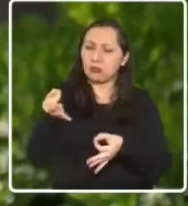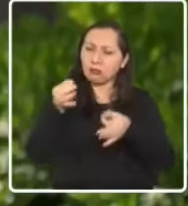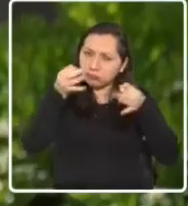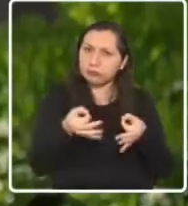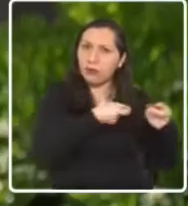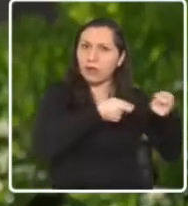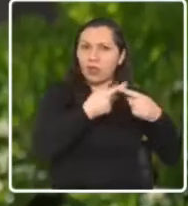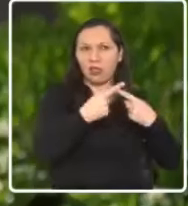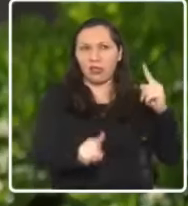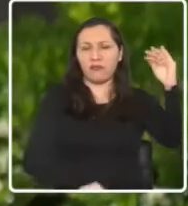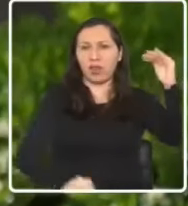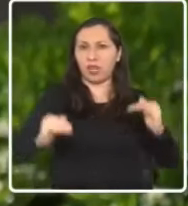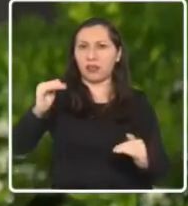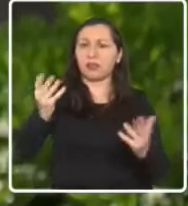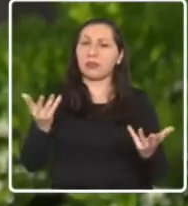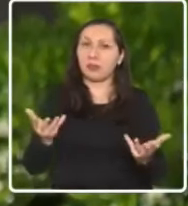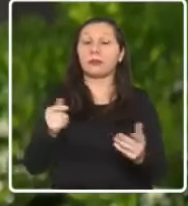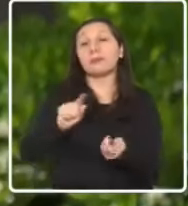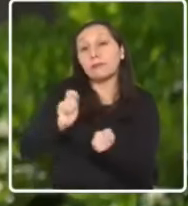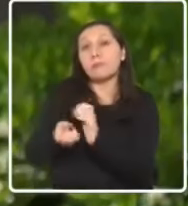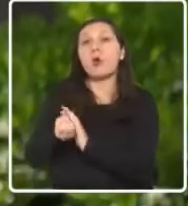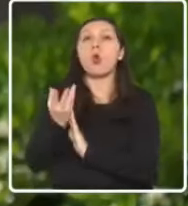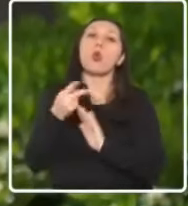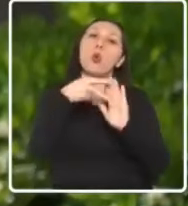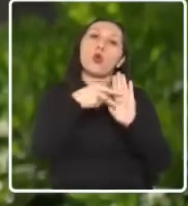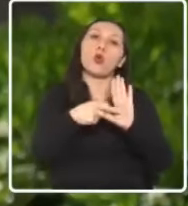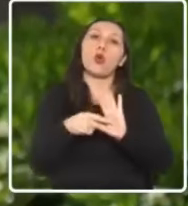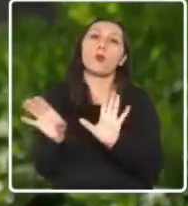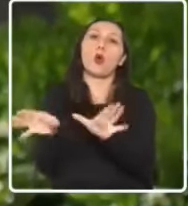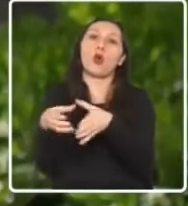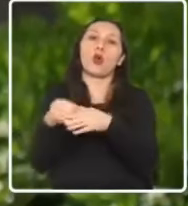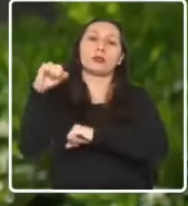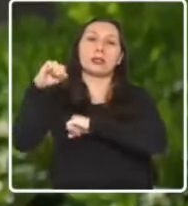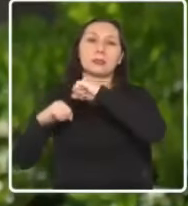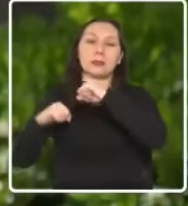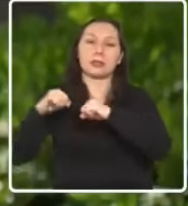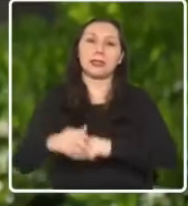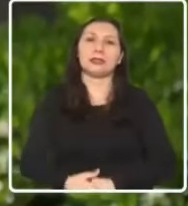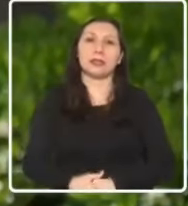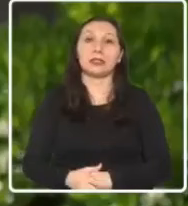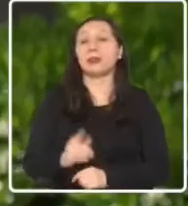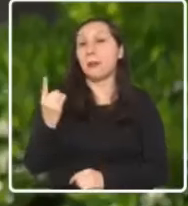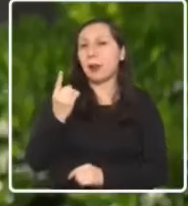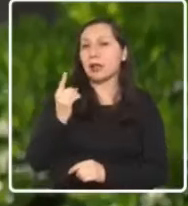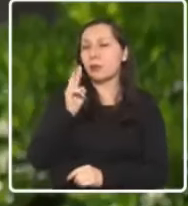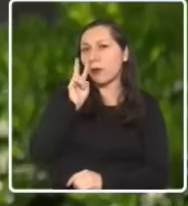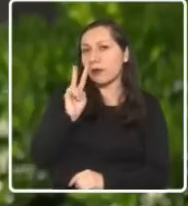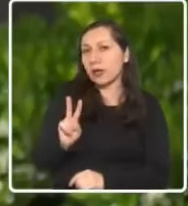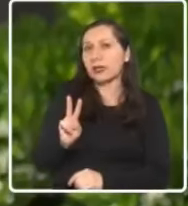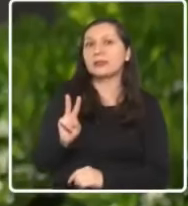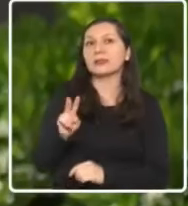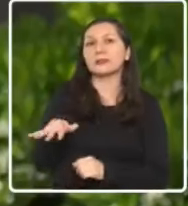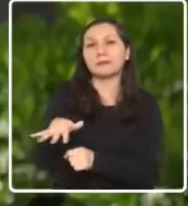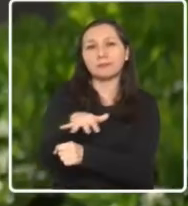mercado. Se moderniza la norma sobre reorganizaciones empresariales, con particular atención a los casos